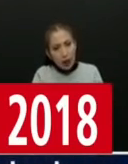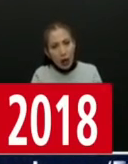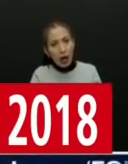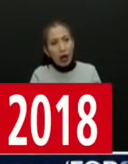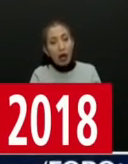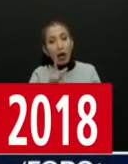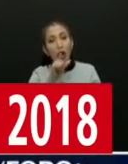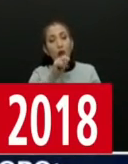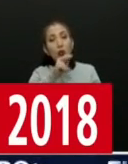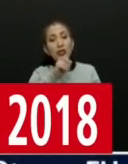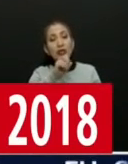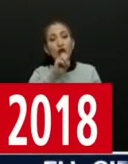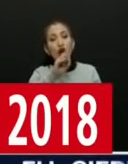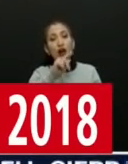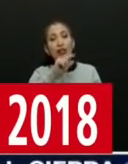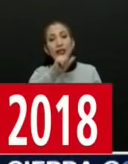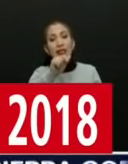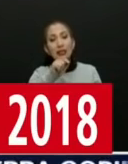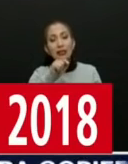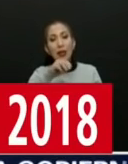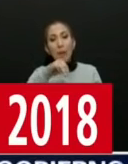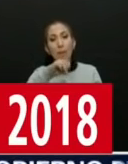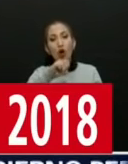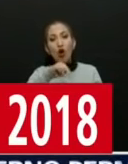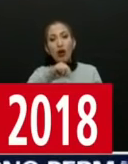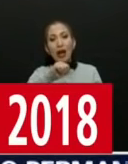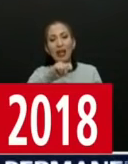Luis Ortiz Monasterio.